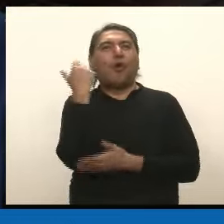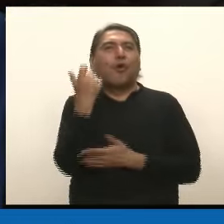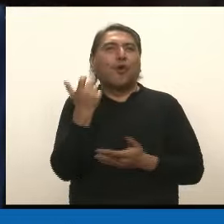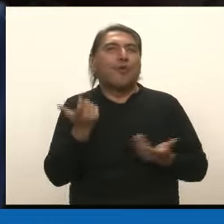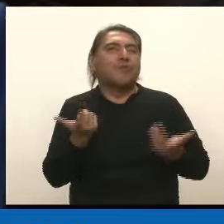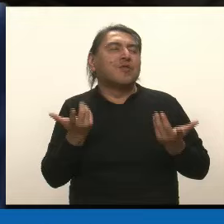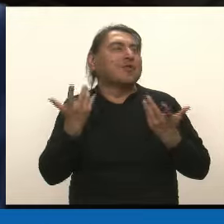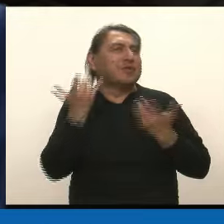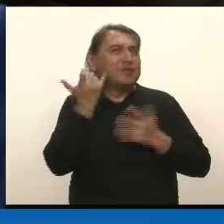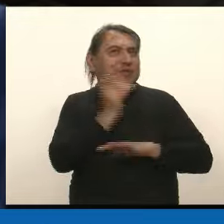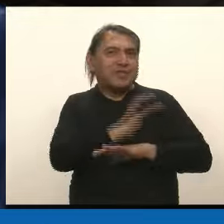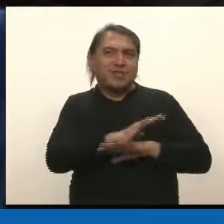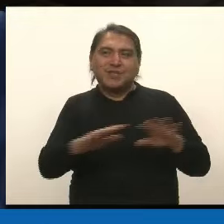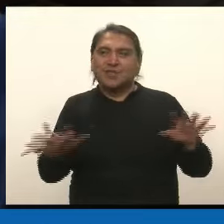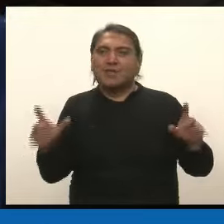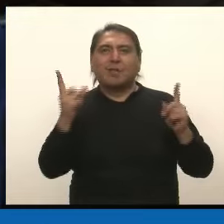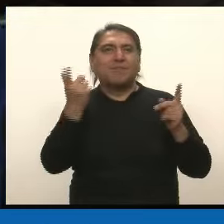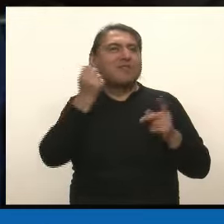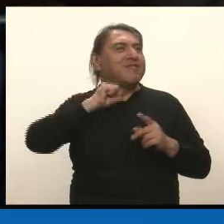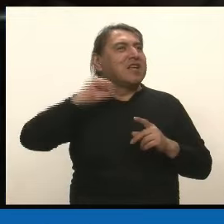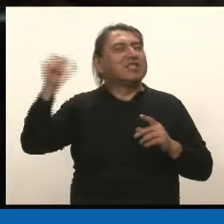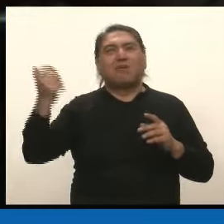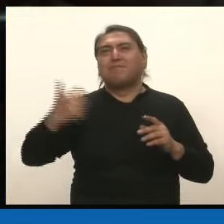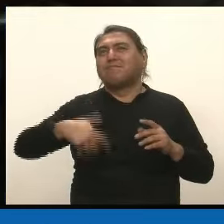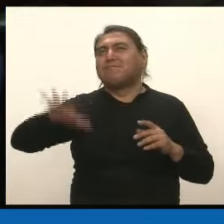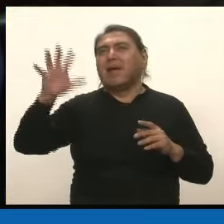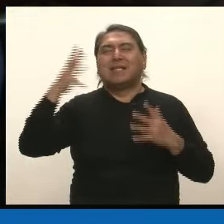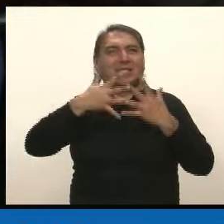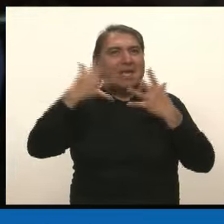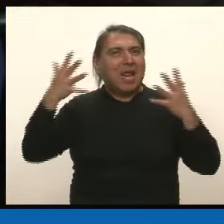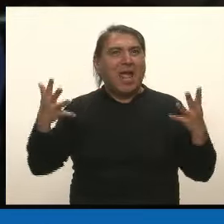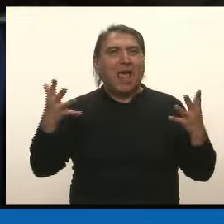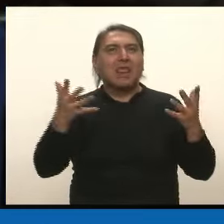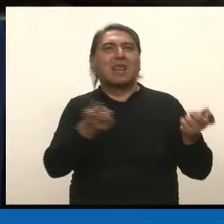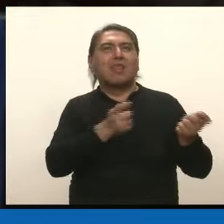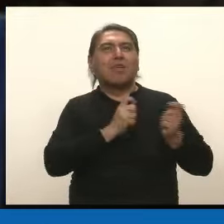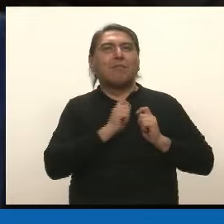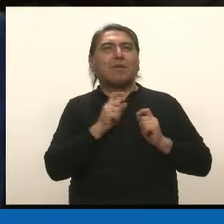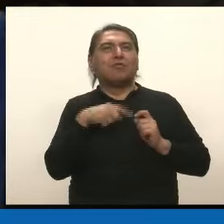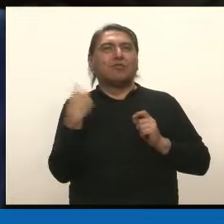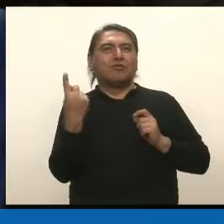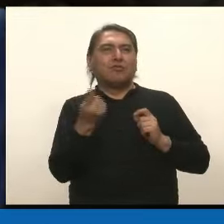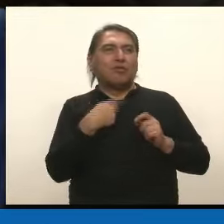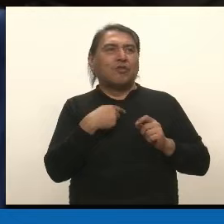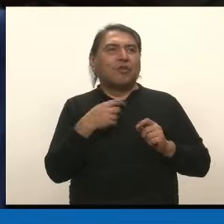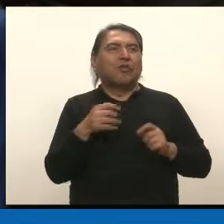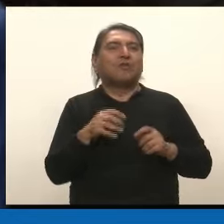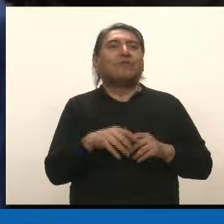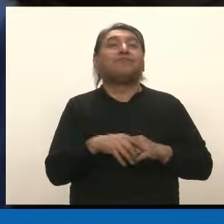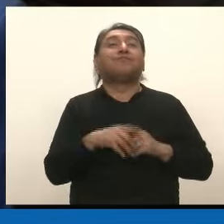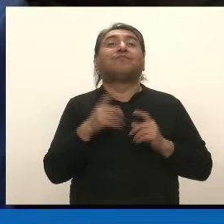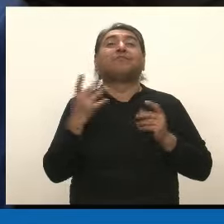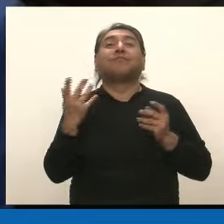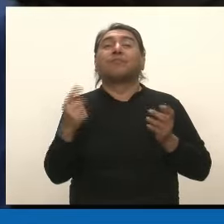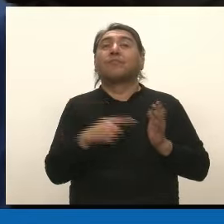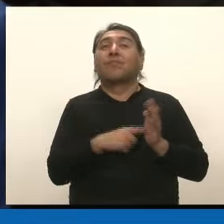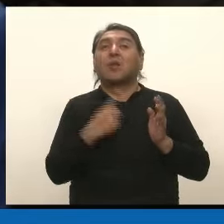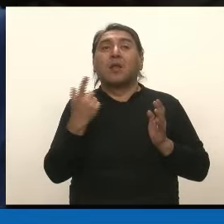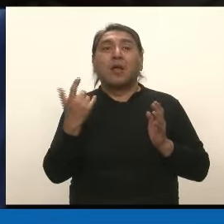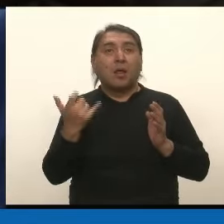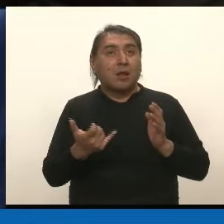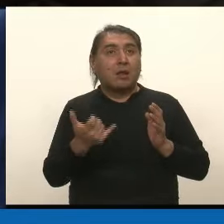agotada nos dejaron la inflación más grande de los últimos años pero sin embargo AC hay varios